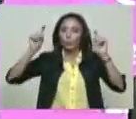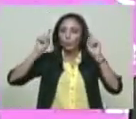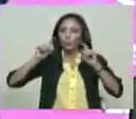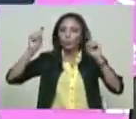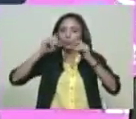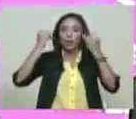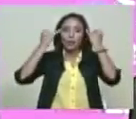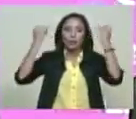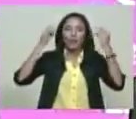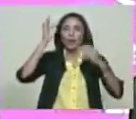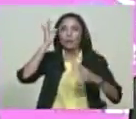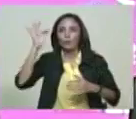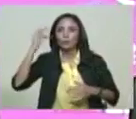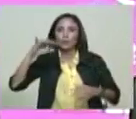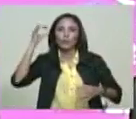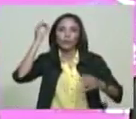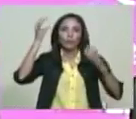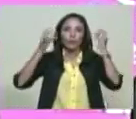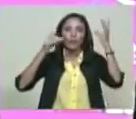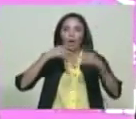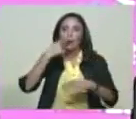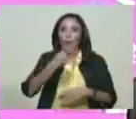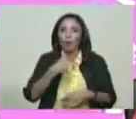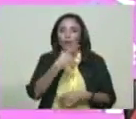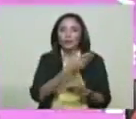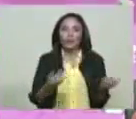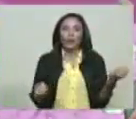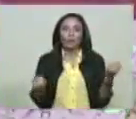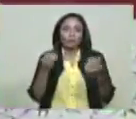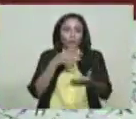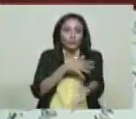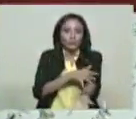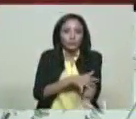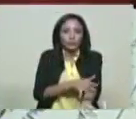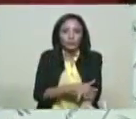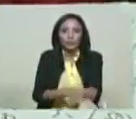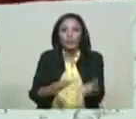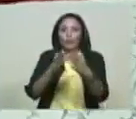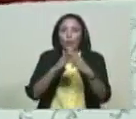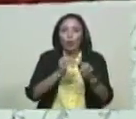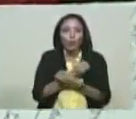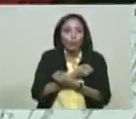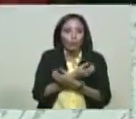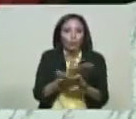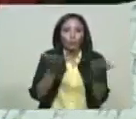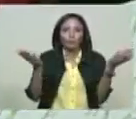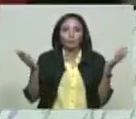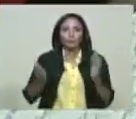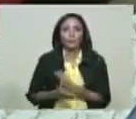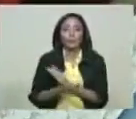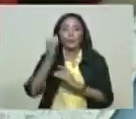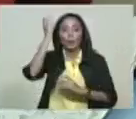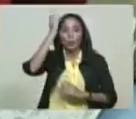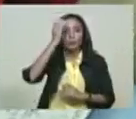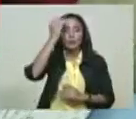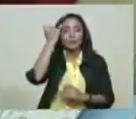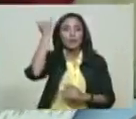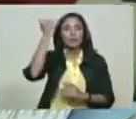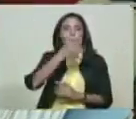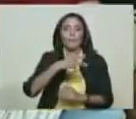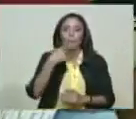ideológicos políticos que se le meten en las venas en los genes de los pueblos para su conciencia política